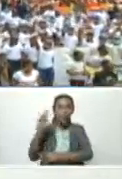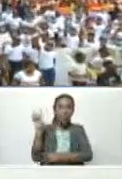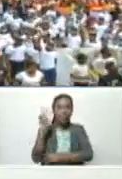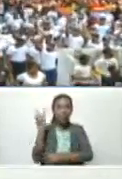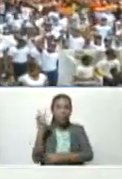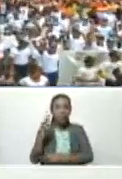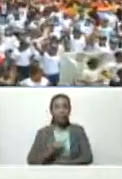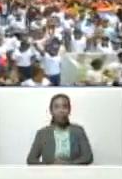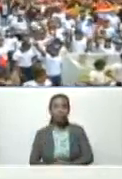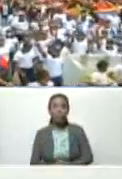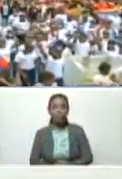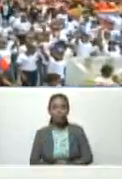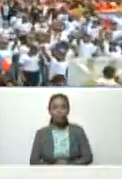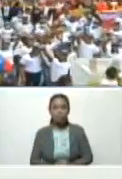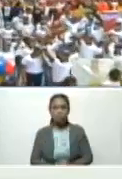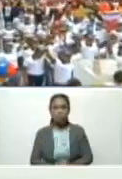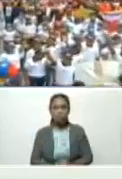Venezuela.